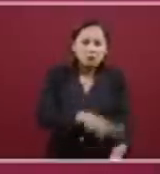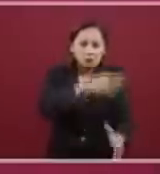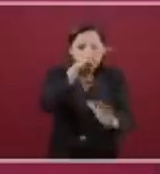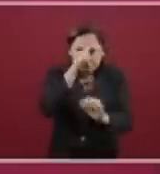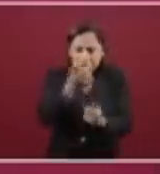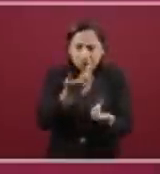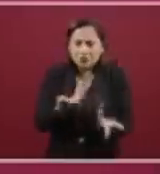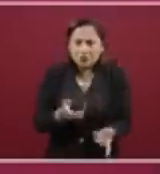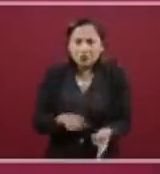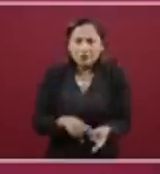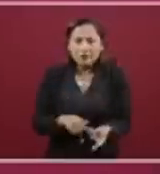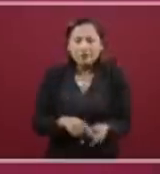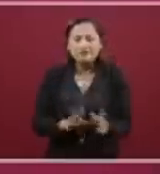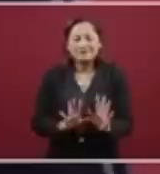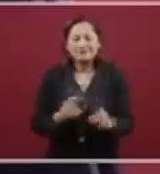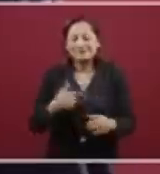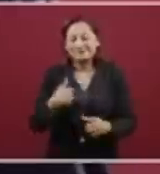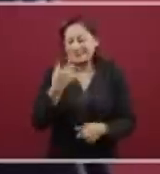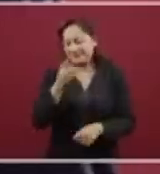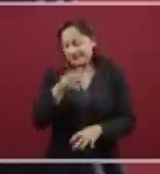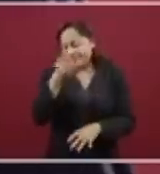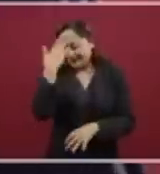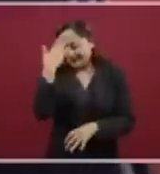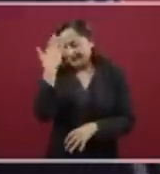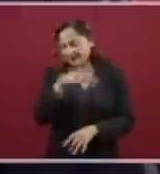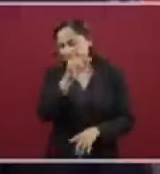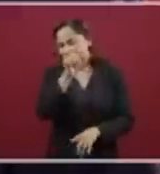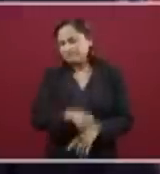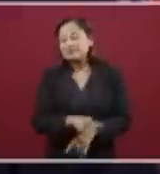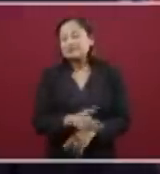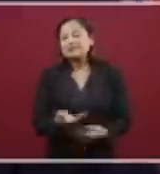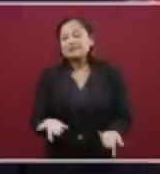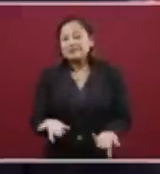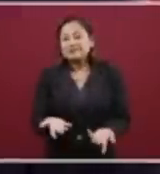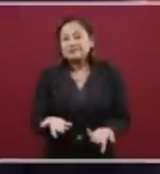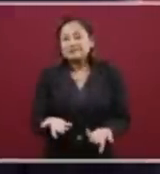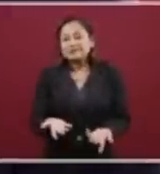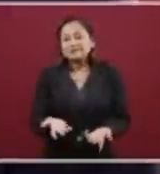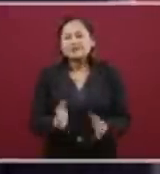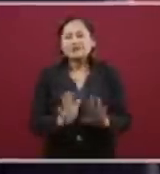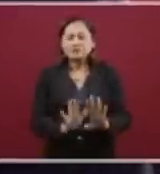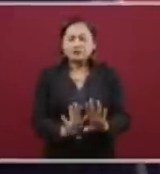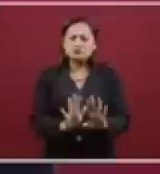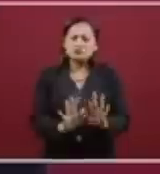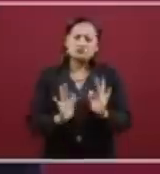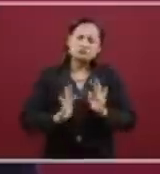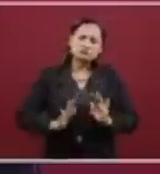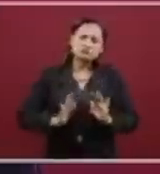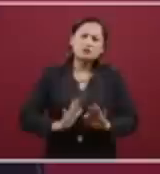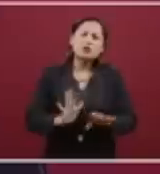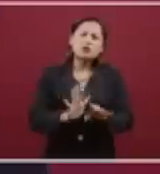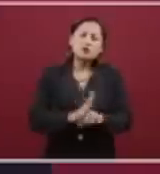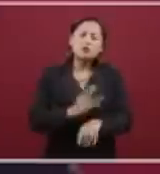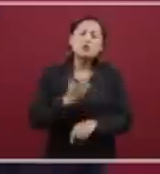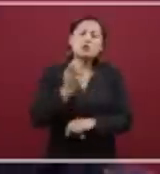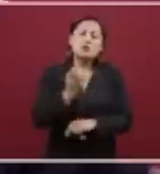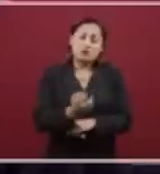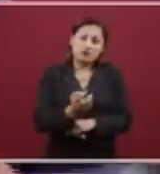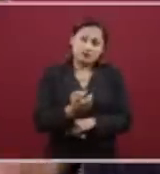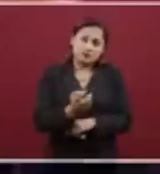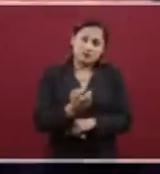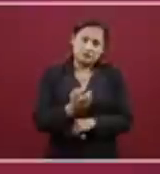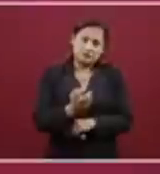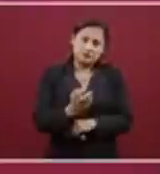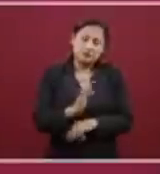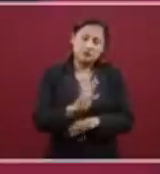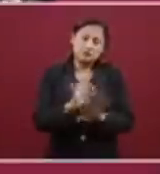este porque no se respetan entonces por eso se decidió hacer